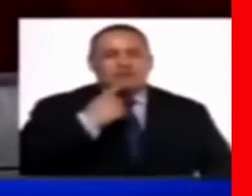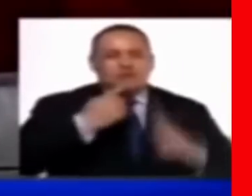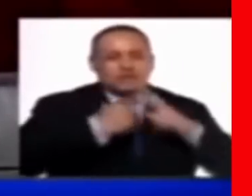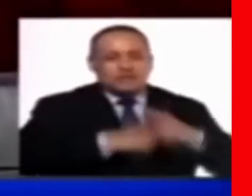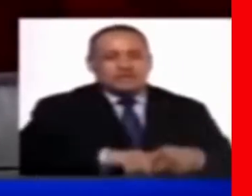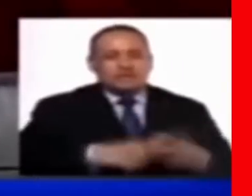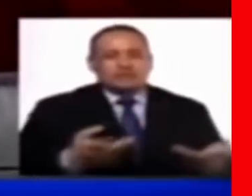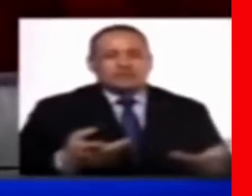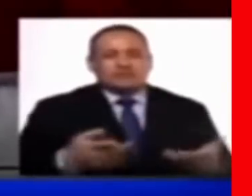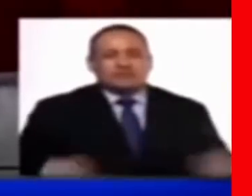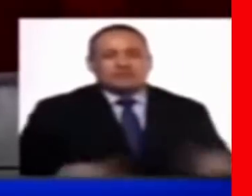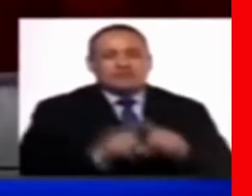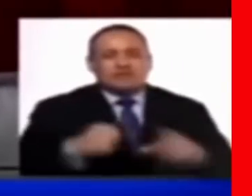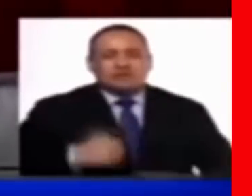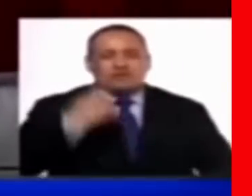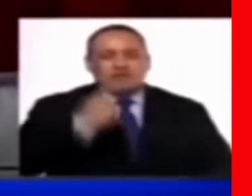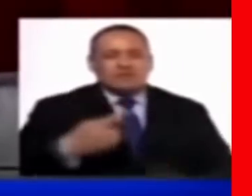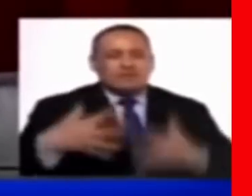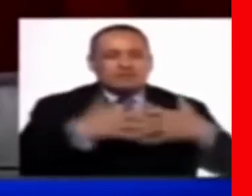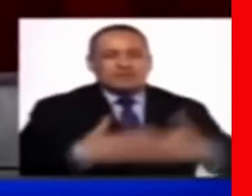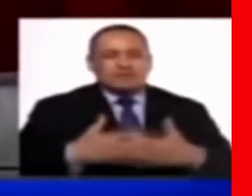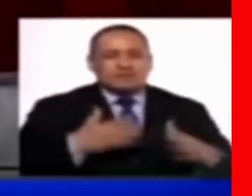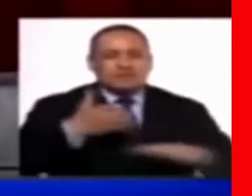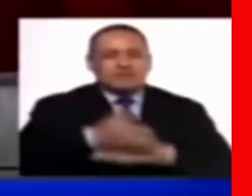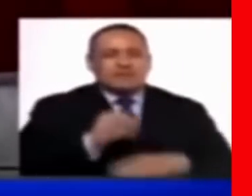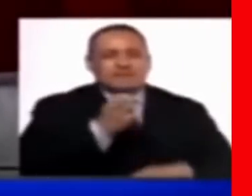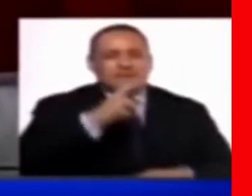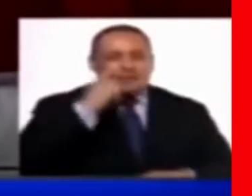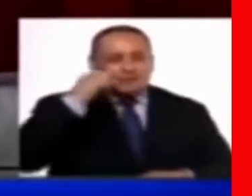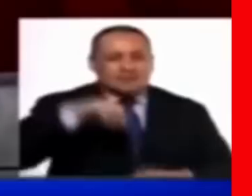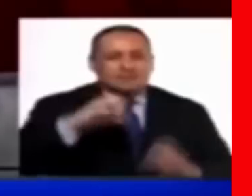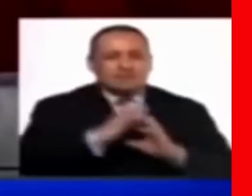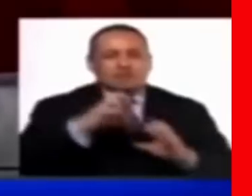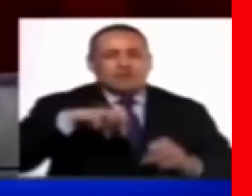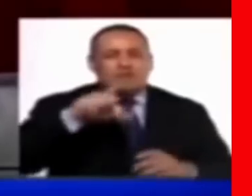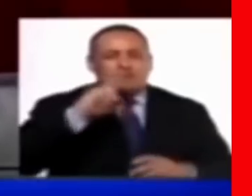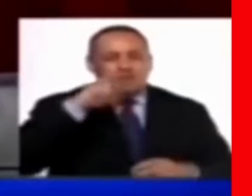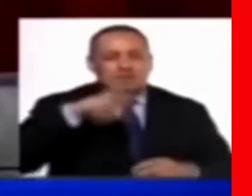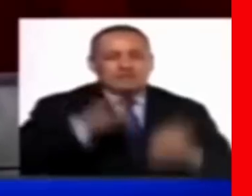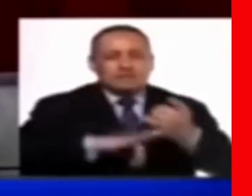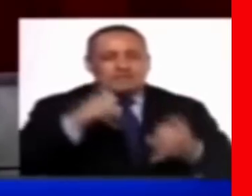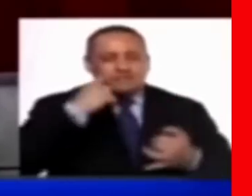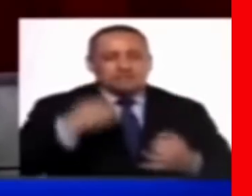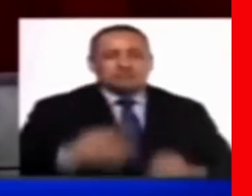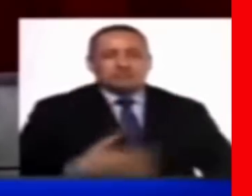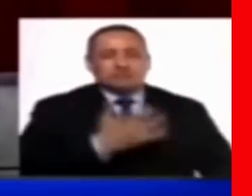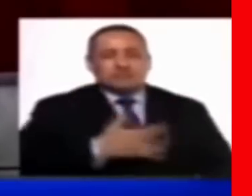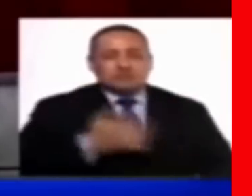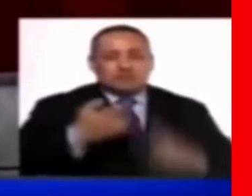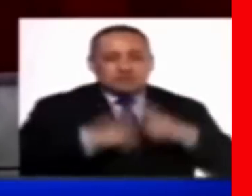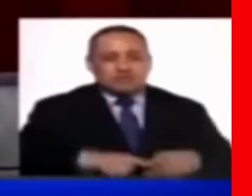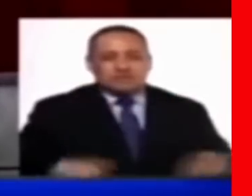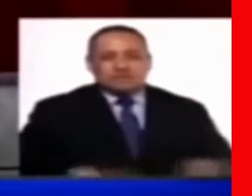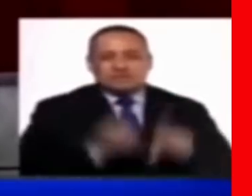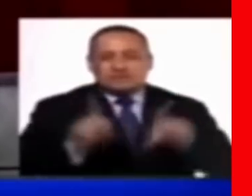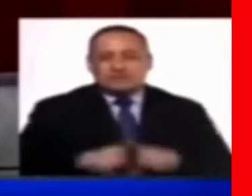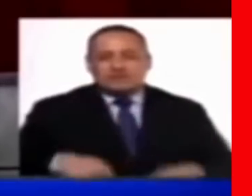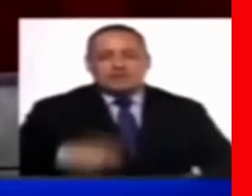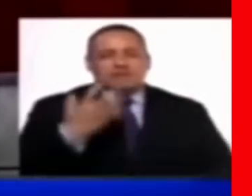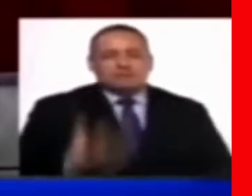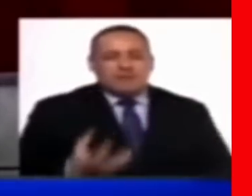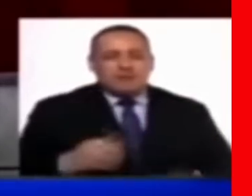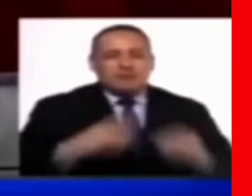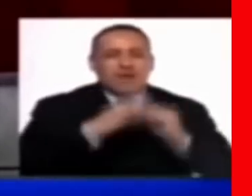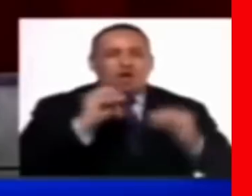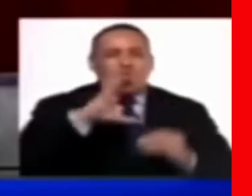originario. El hombre americano llega por el estrecho de Bering y por la Polinesia. Si tú te sientes originario, pues originario será la papa, el oyuco,